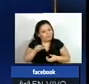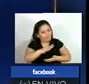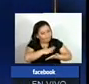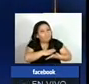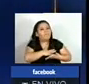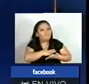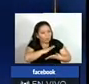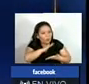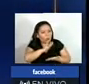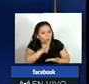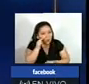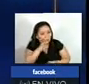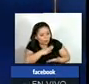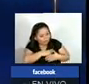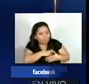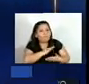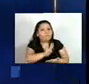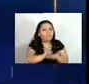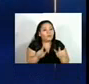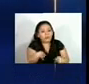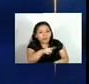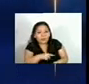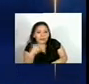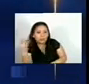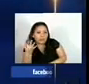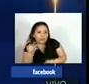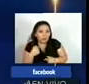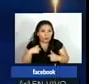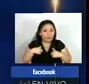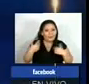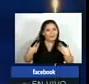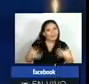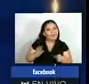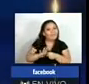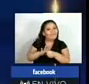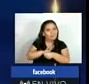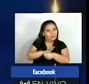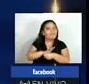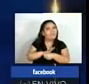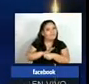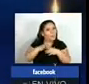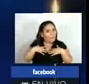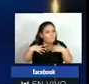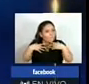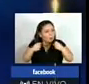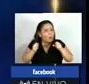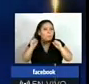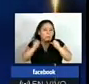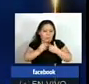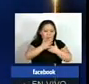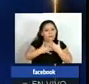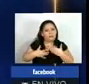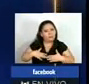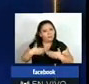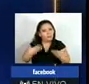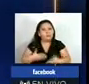corazón con aquellas personas que necesitan de su plasma, de ustedes que ya sanaron del COVID-19.